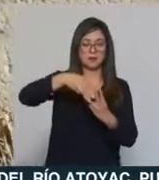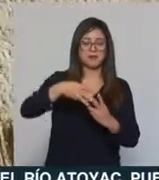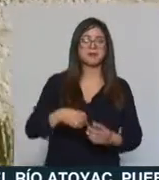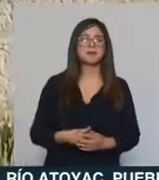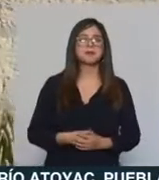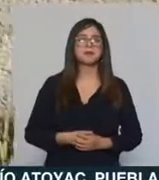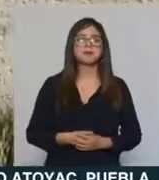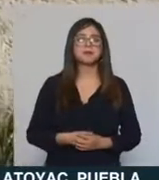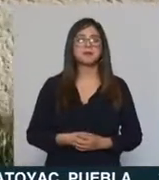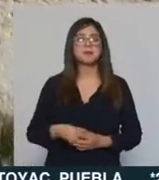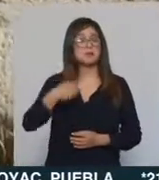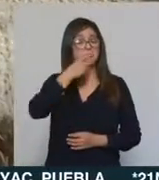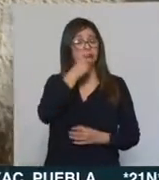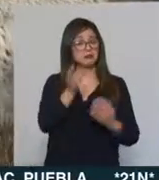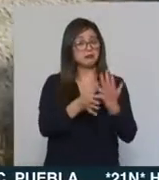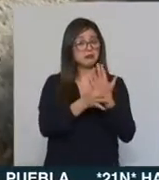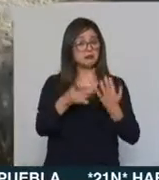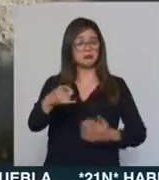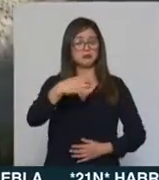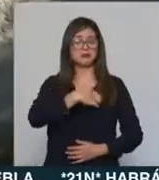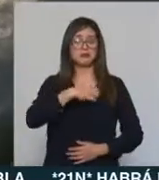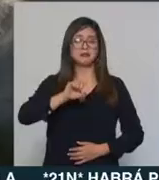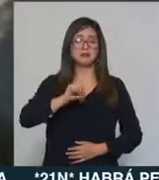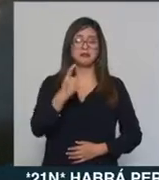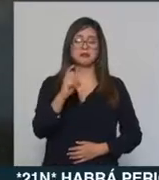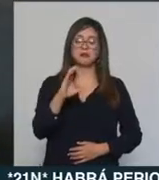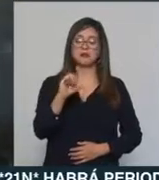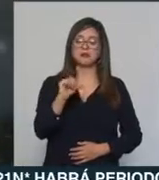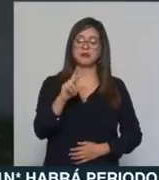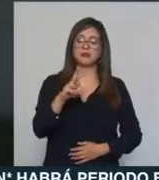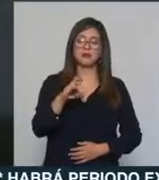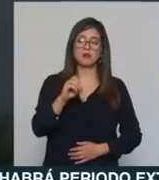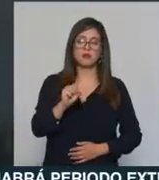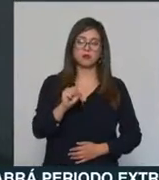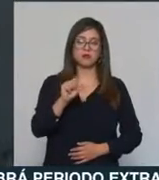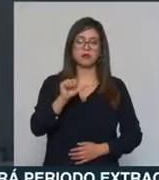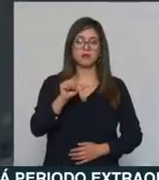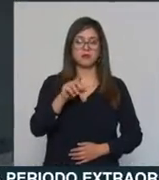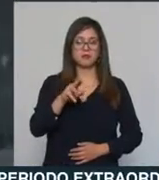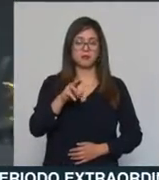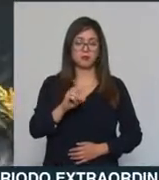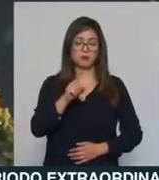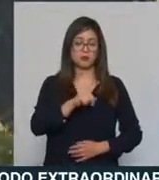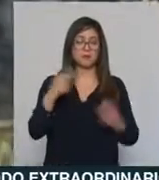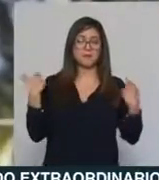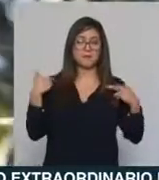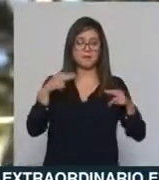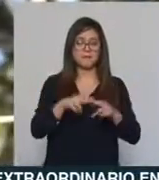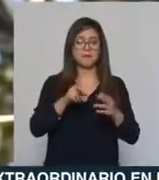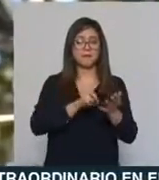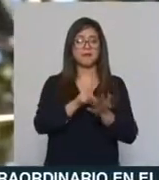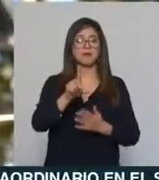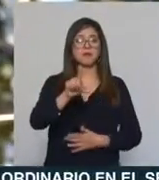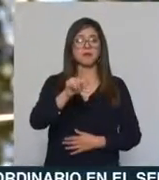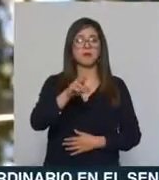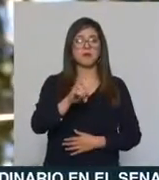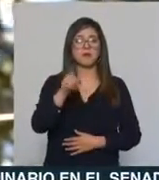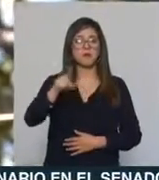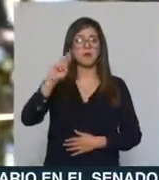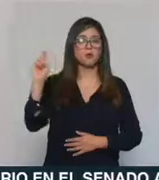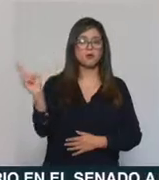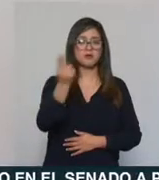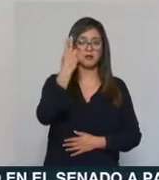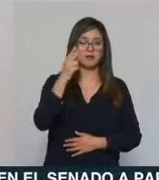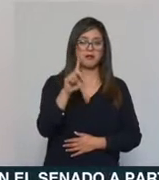estudios. Así lo explicó para Capital 21 Carlos Alberto Rosas, maestro en Derecho Laboral de la Universidad La